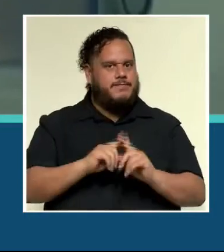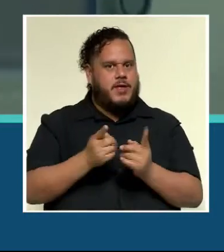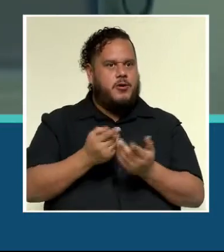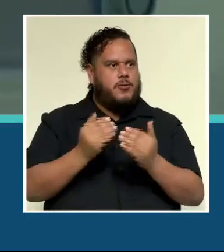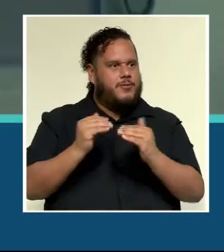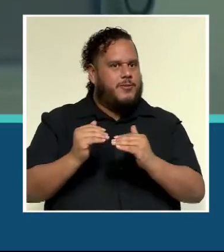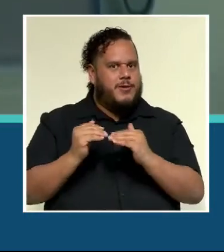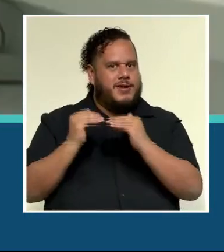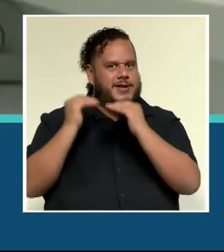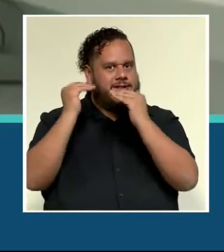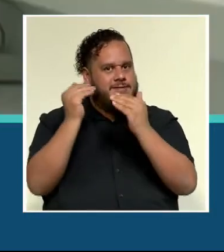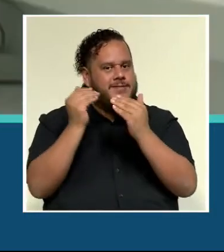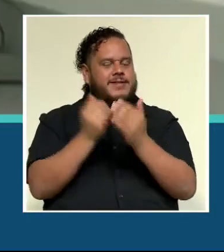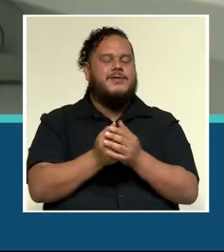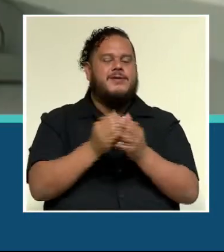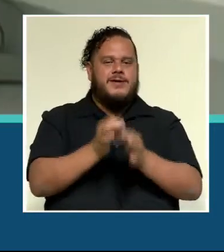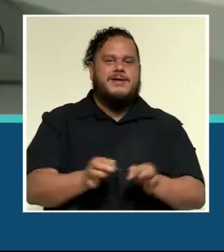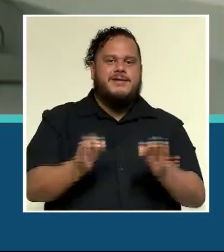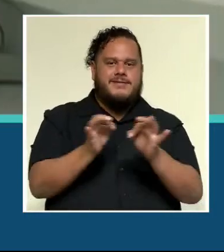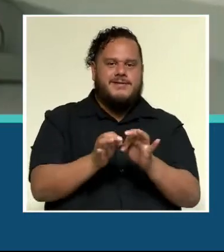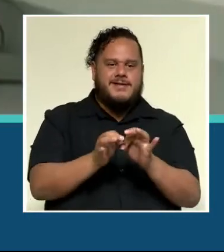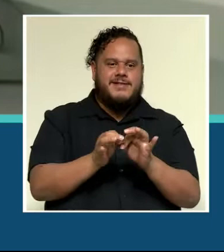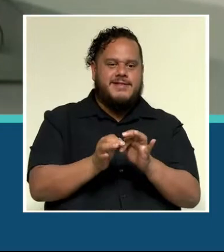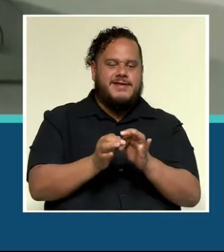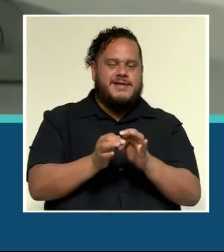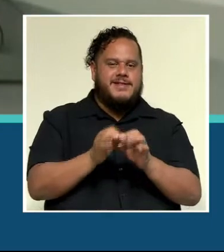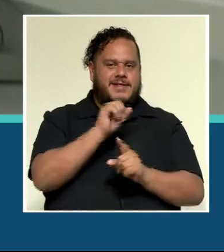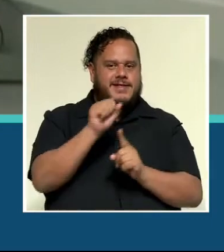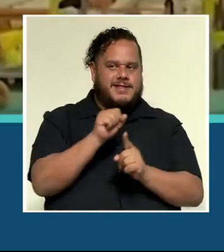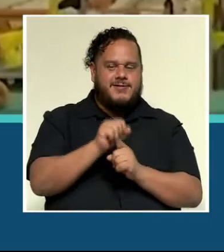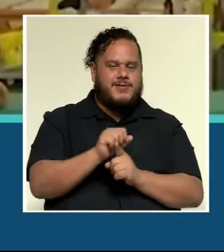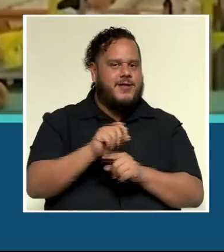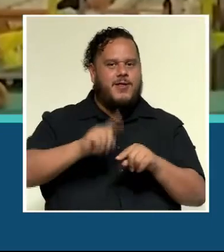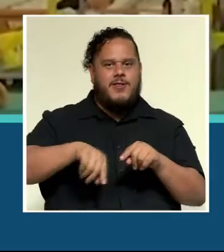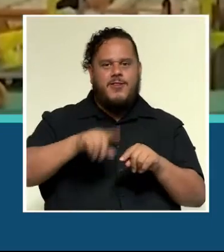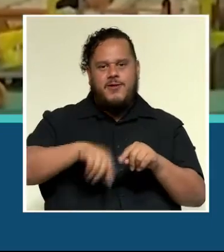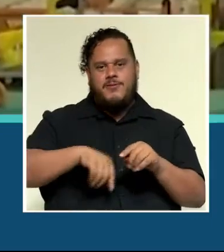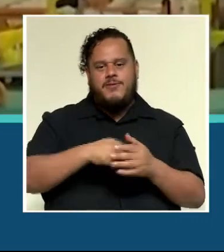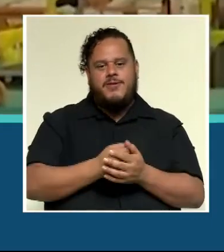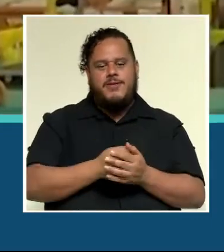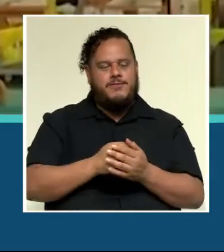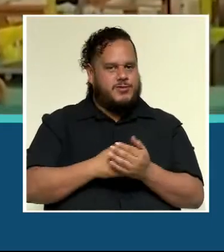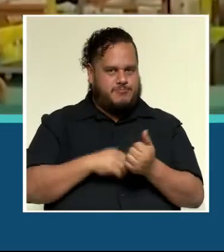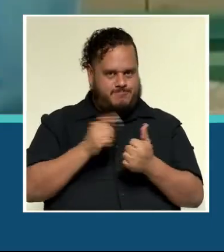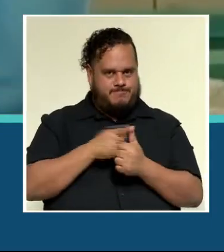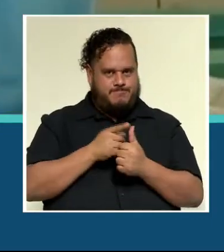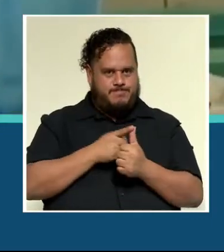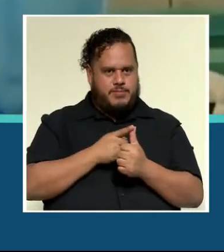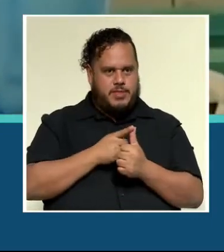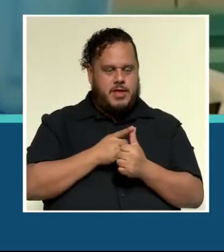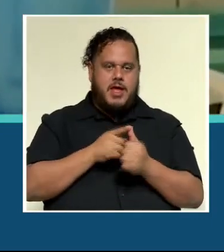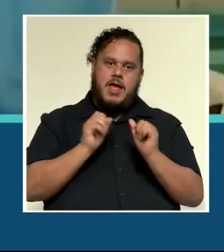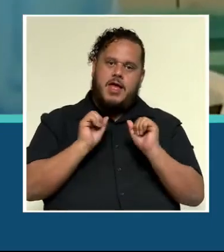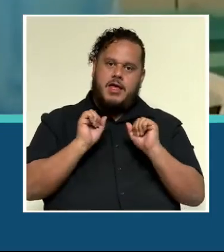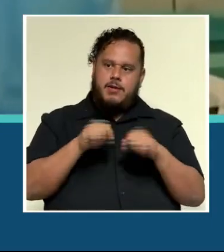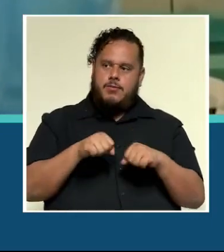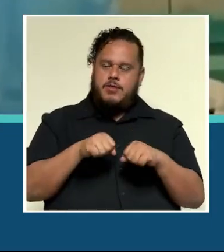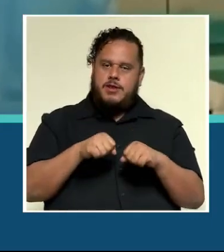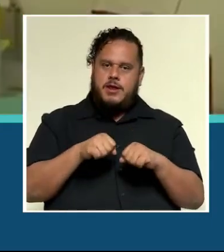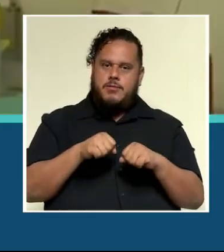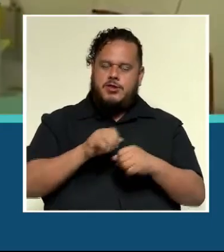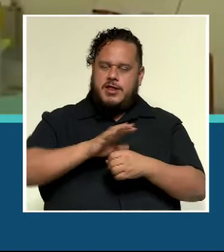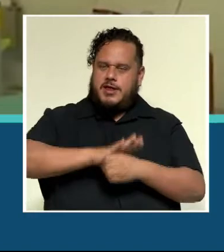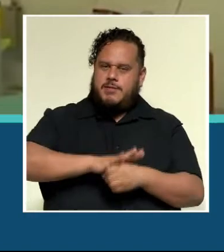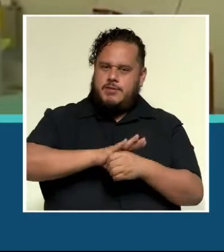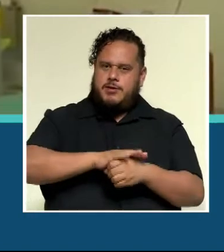crecimiento importante de casos, no podemos descuidar el hecho, uno, de que podríamos presionar